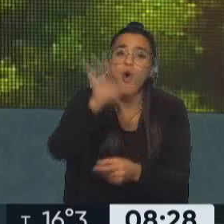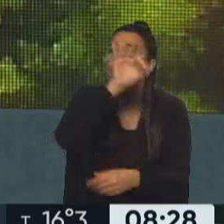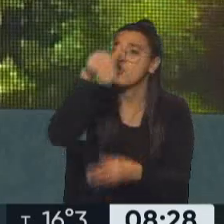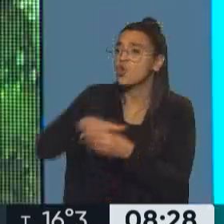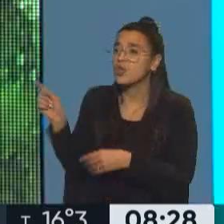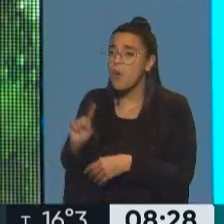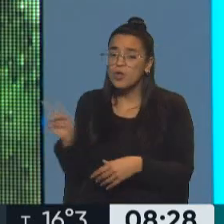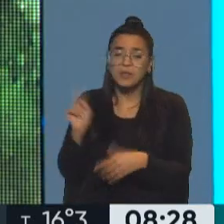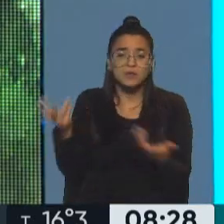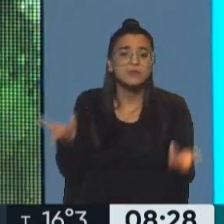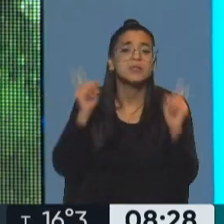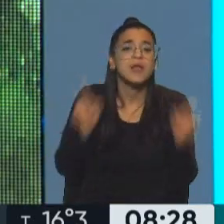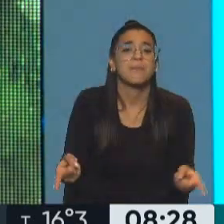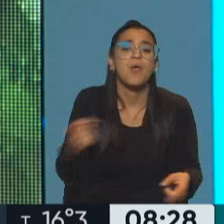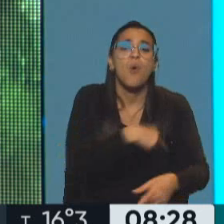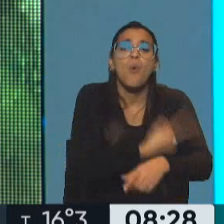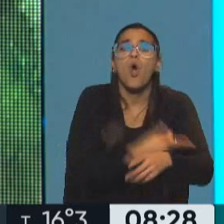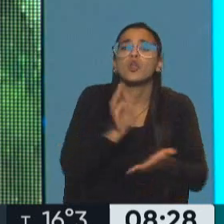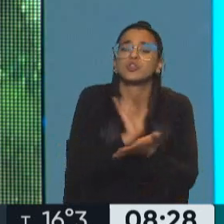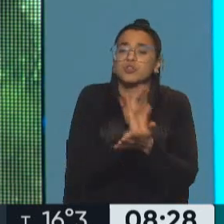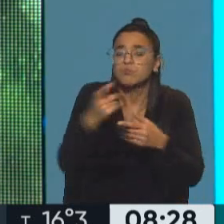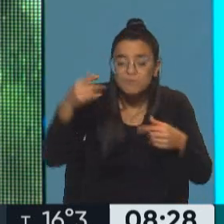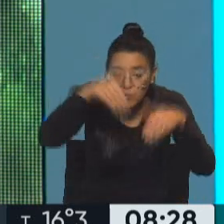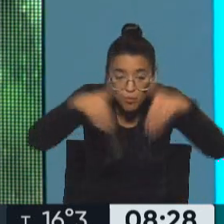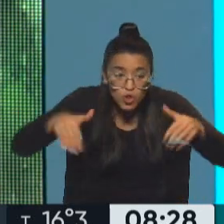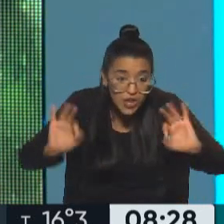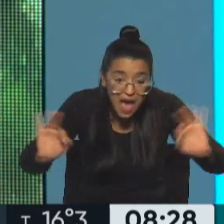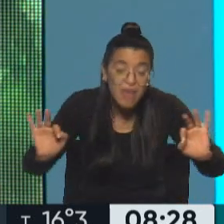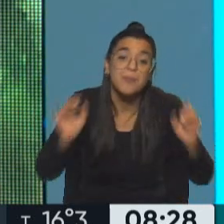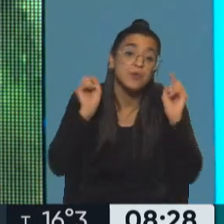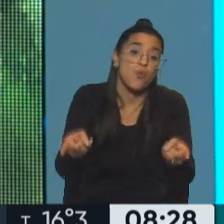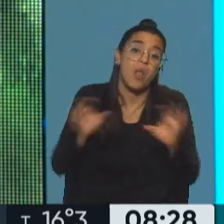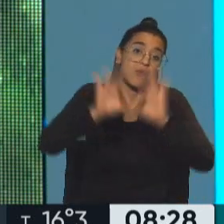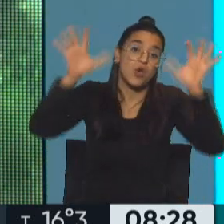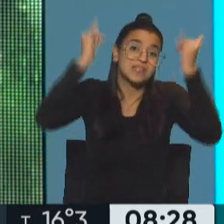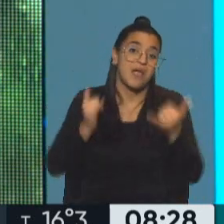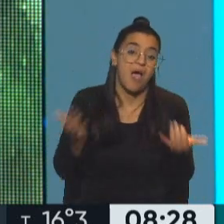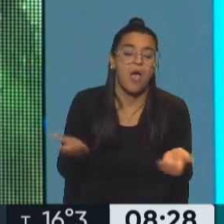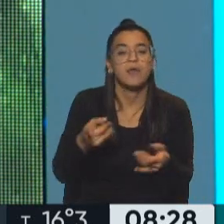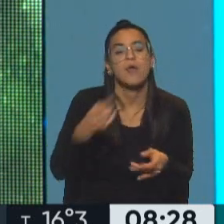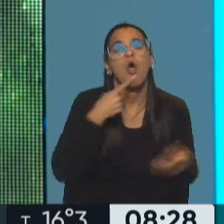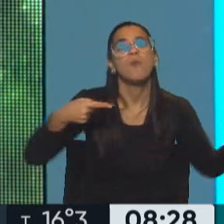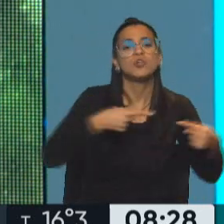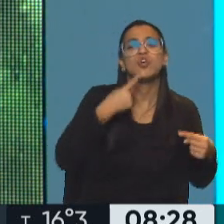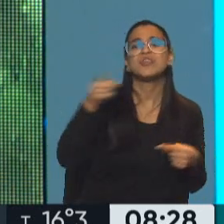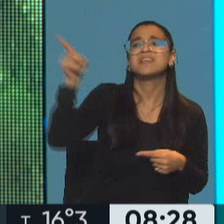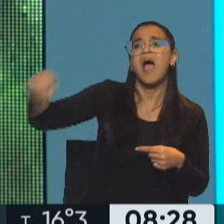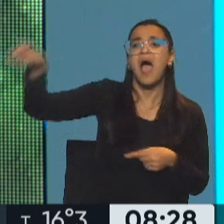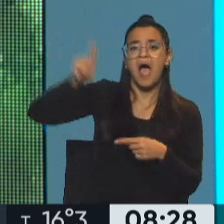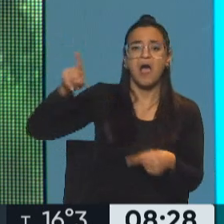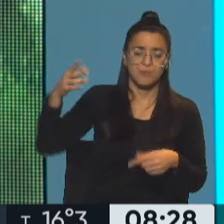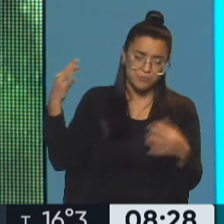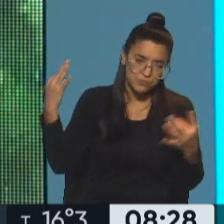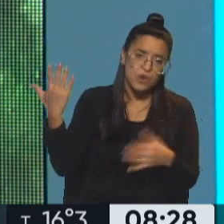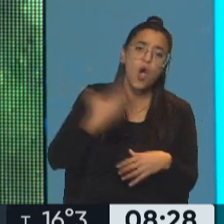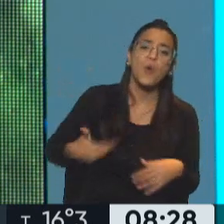votaron, los que te van a volver. Y de los poderes fácticos que nadie vota, ¿no? Y que trascienden a cualquier gestión democrática. La oposición te dice, del oficialismo también tenemos mucho para decir,